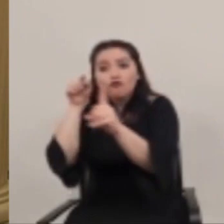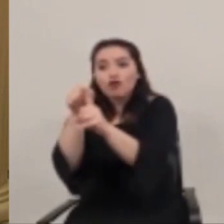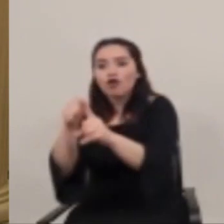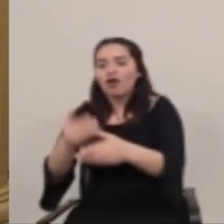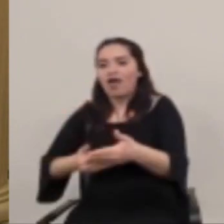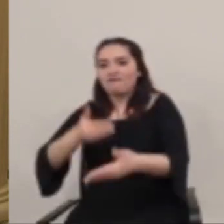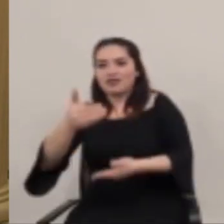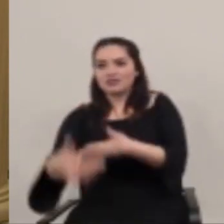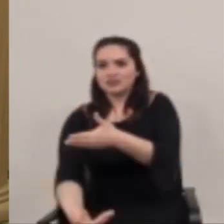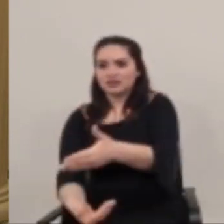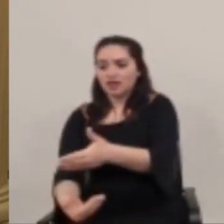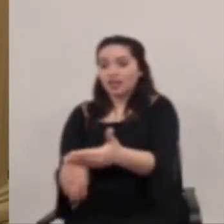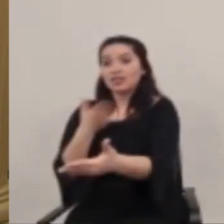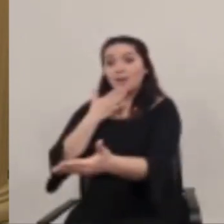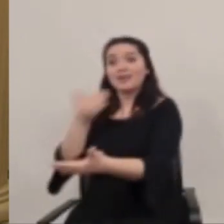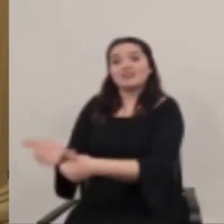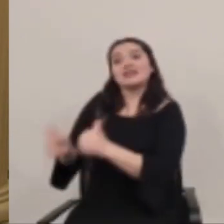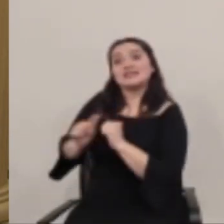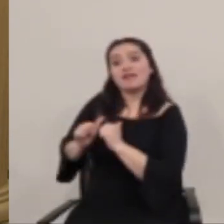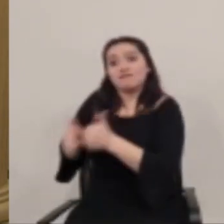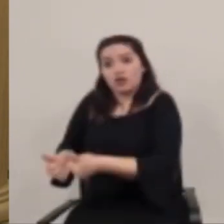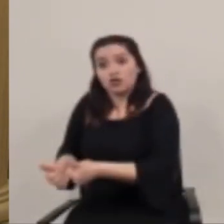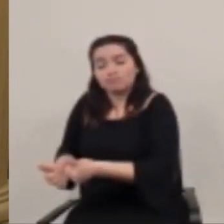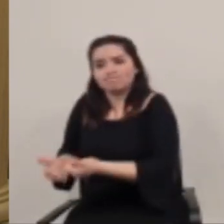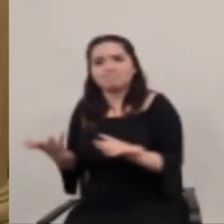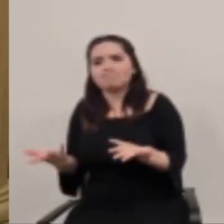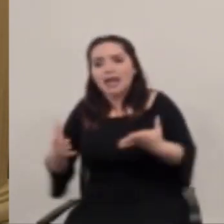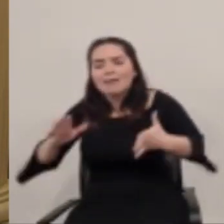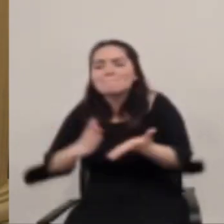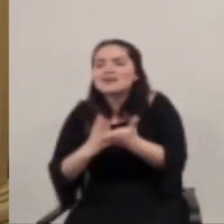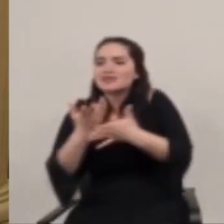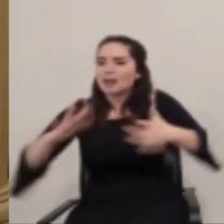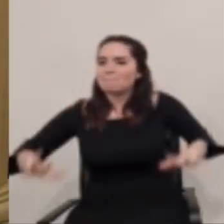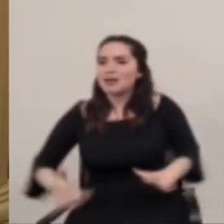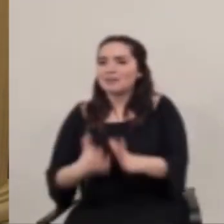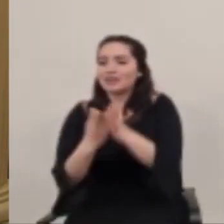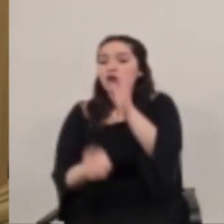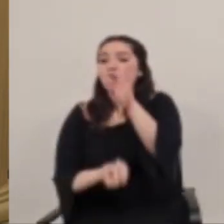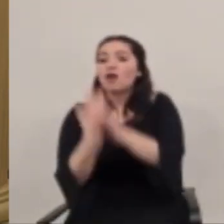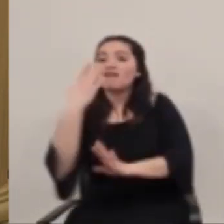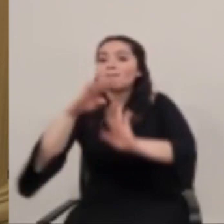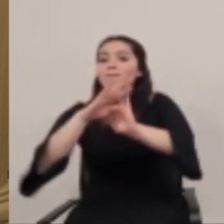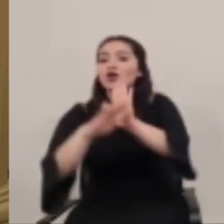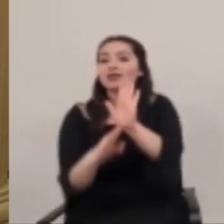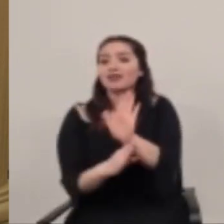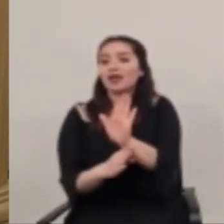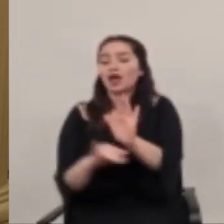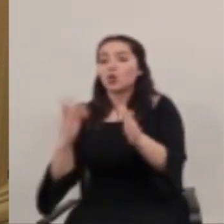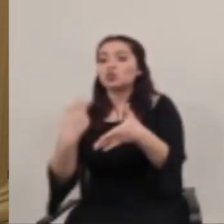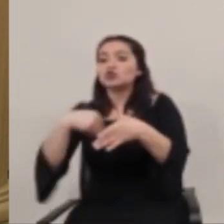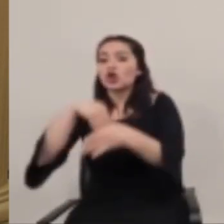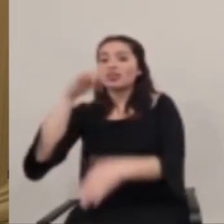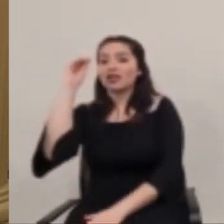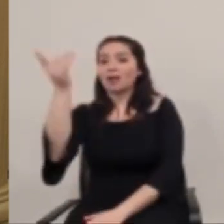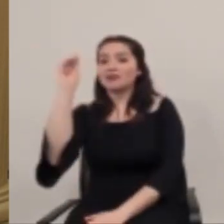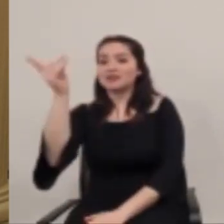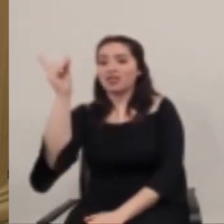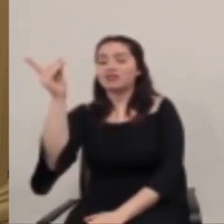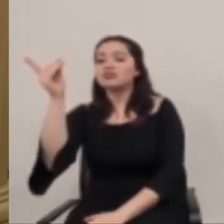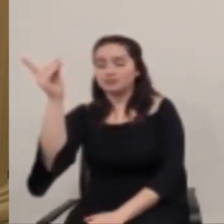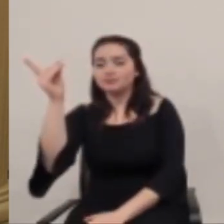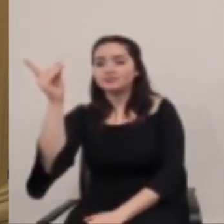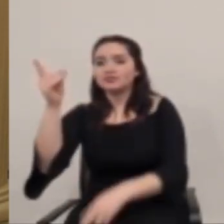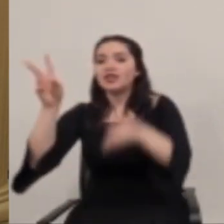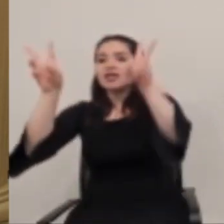desafíos en el marco de la implementación de la política universitaria de inclusión y discapacidad en la perspectiva de la